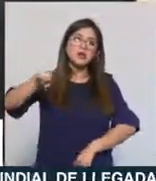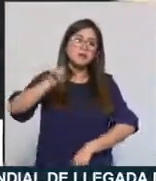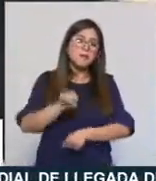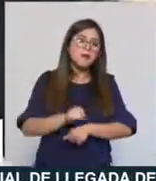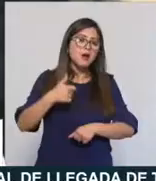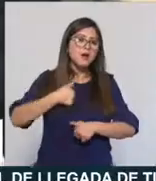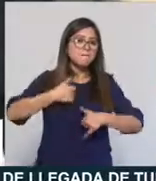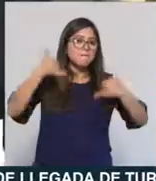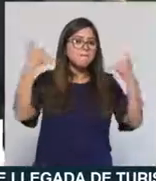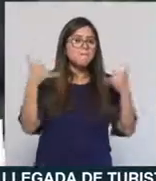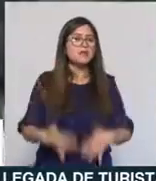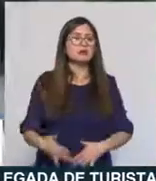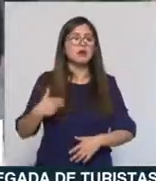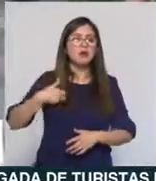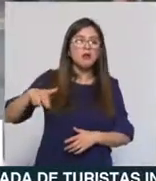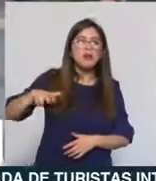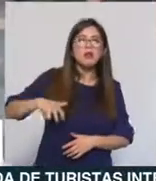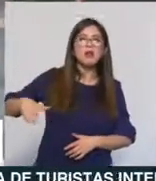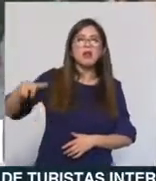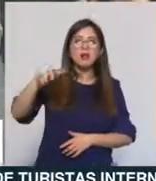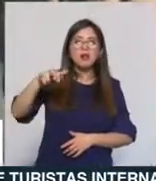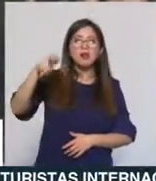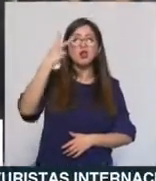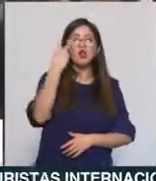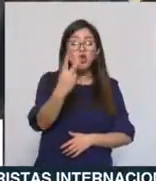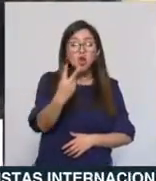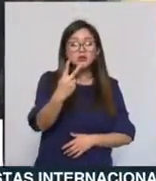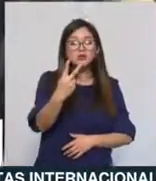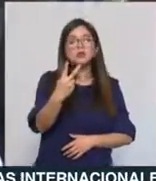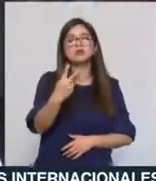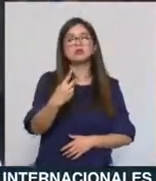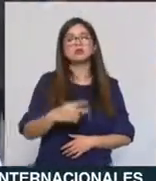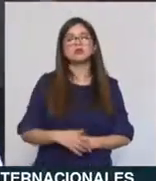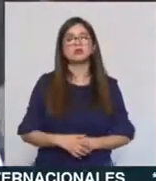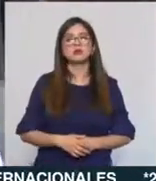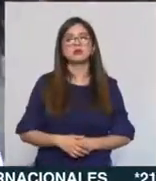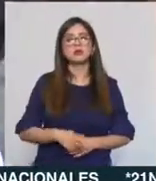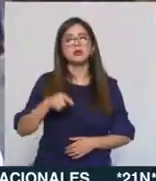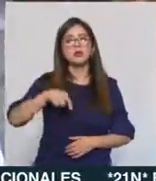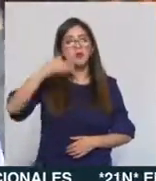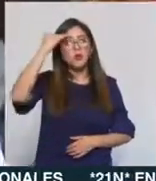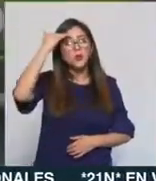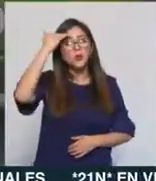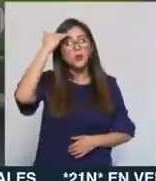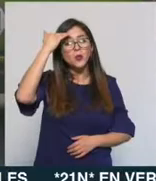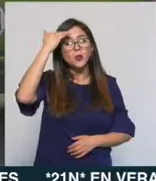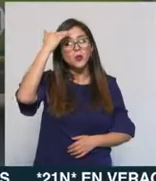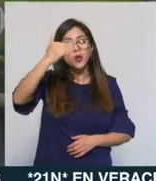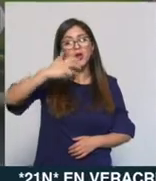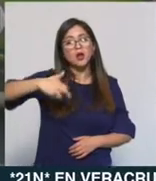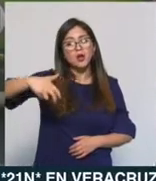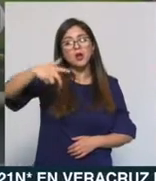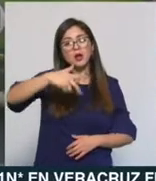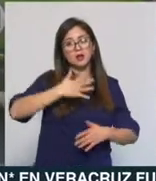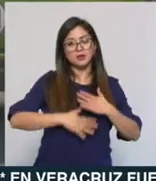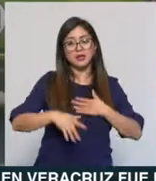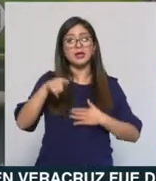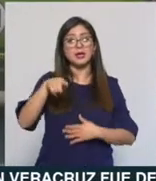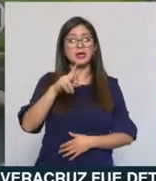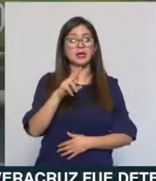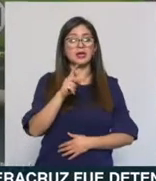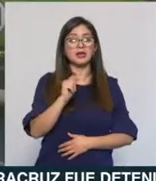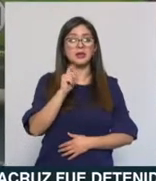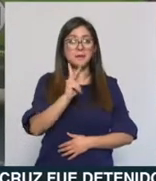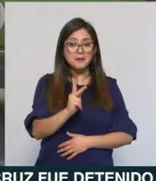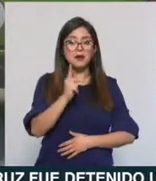igual, subir las 2 escaleras y se tarda uno mucho. Este servicio lo ofrece la